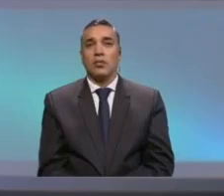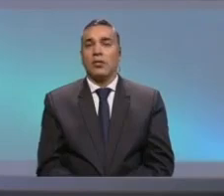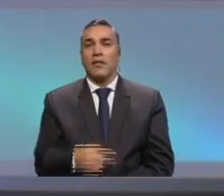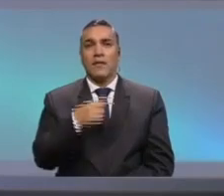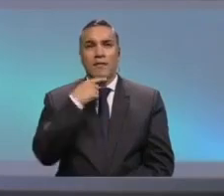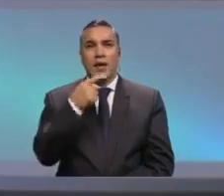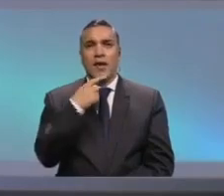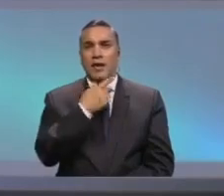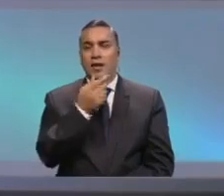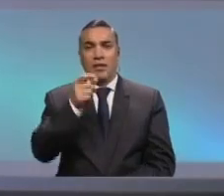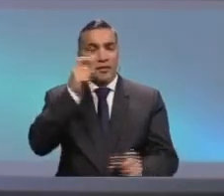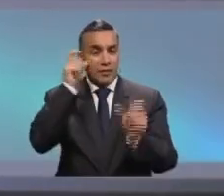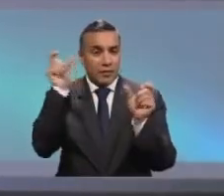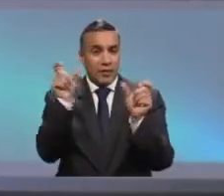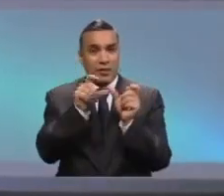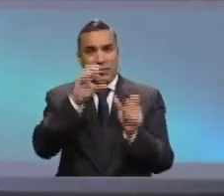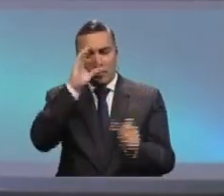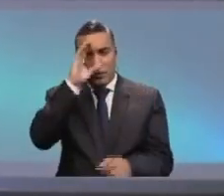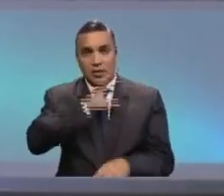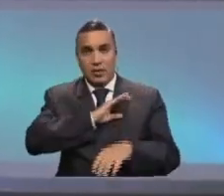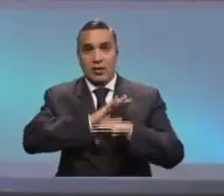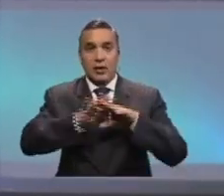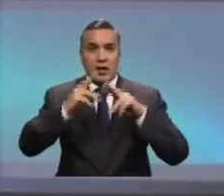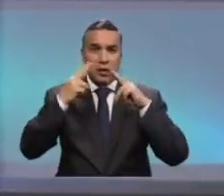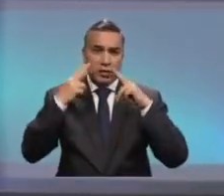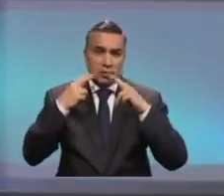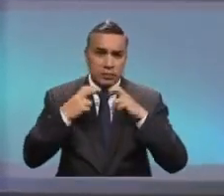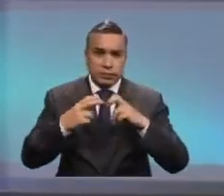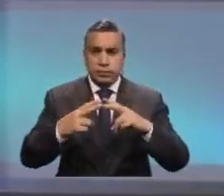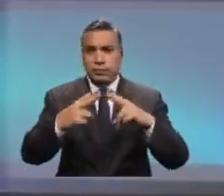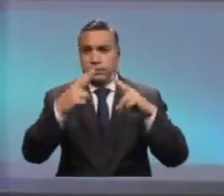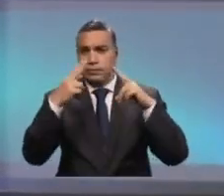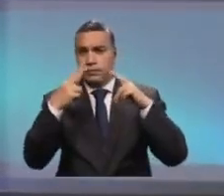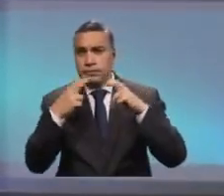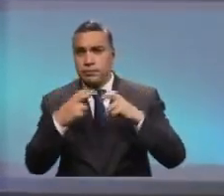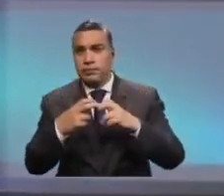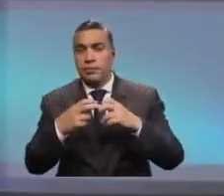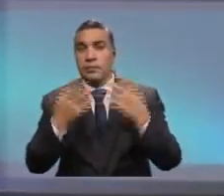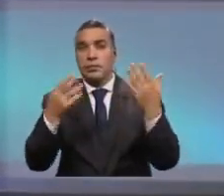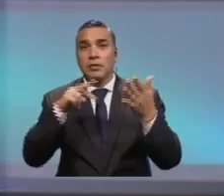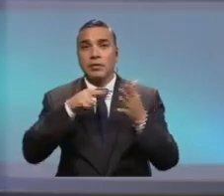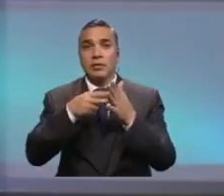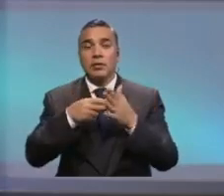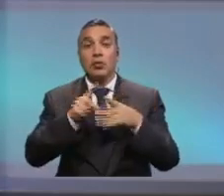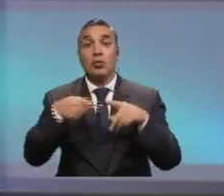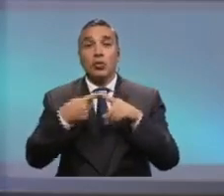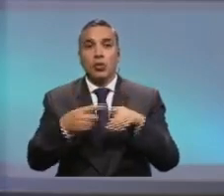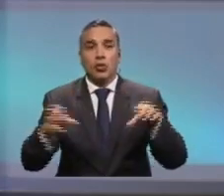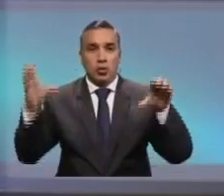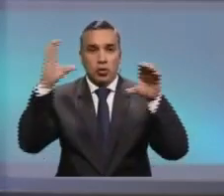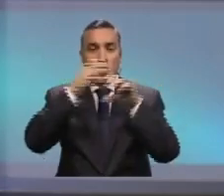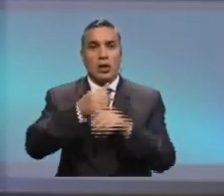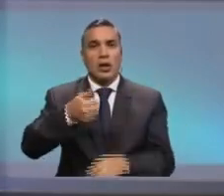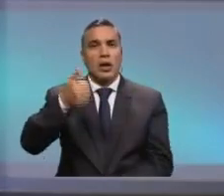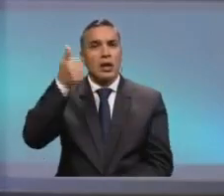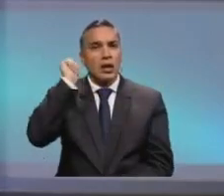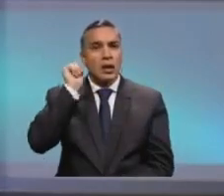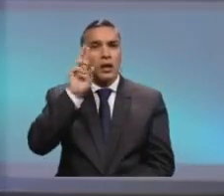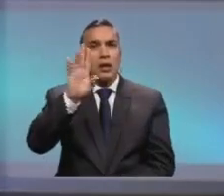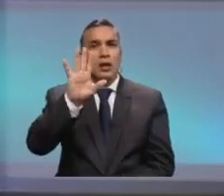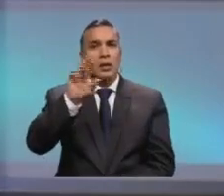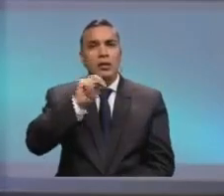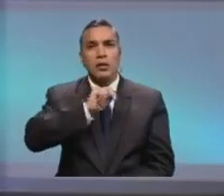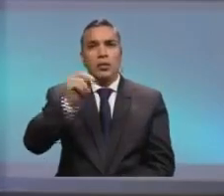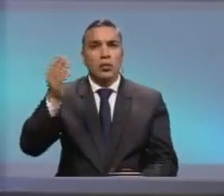Terrible. La fiscalía y la policía ya están investigando. Se perpetró la noche de ayer en el